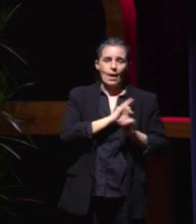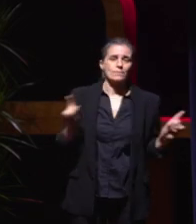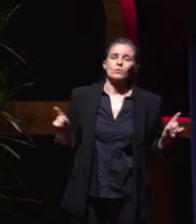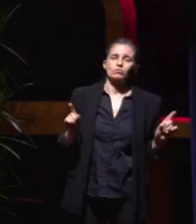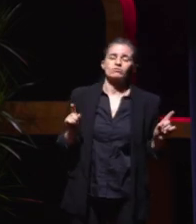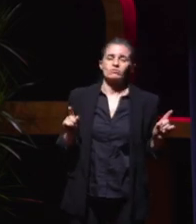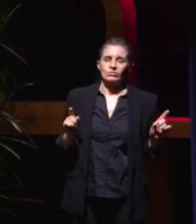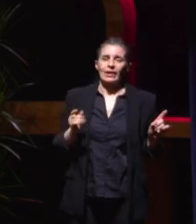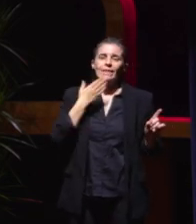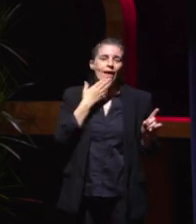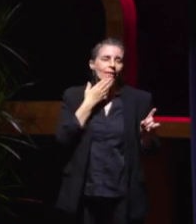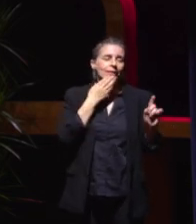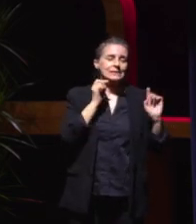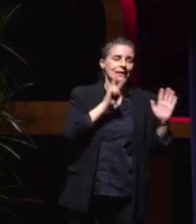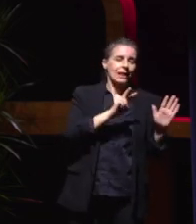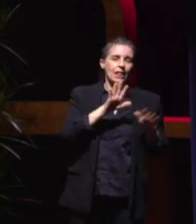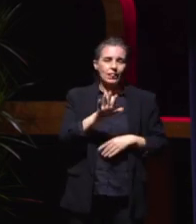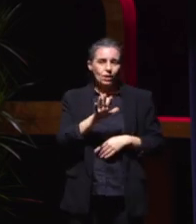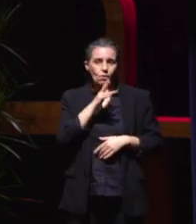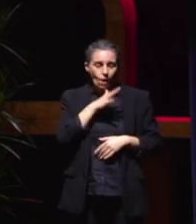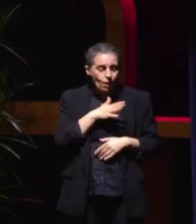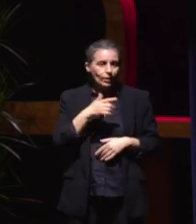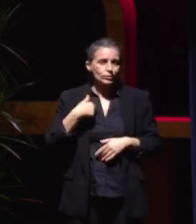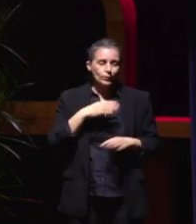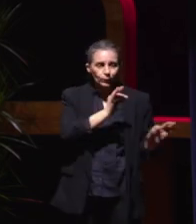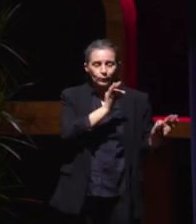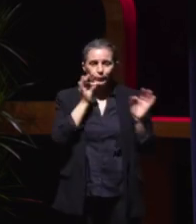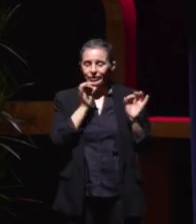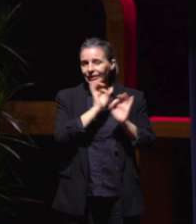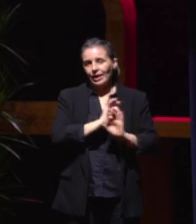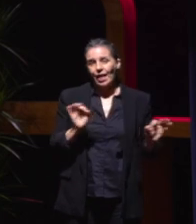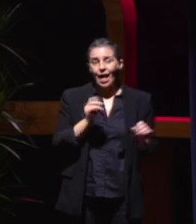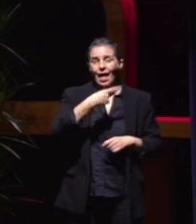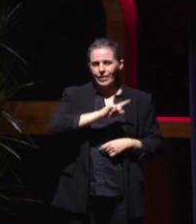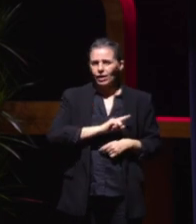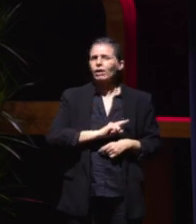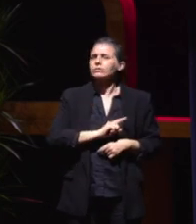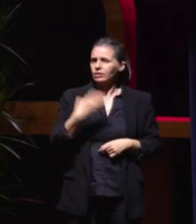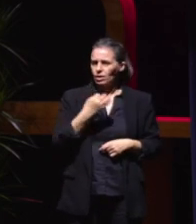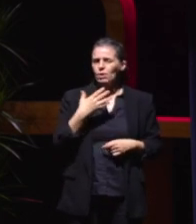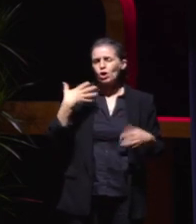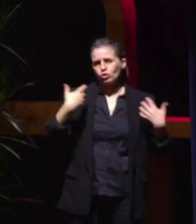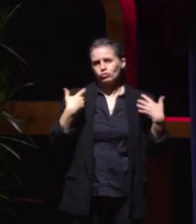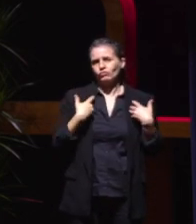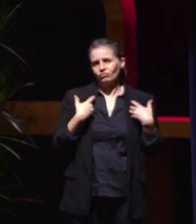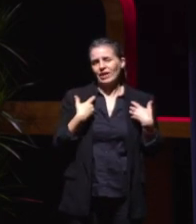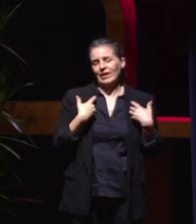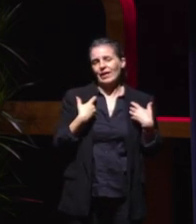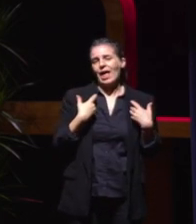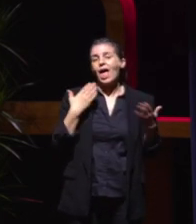generación que tiene 75 y que se comió la transición mientras los socialistas la llamaban las titis